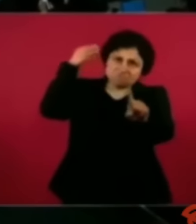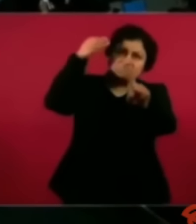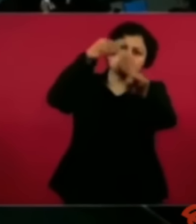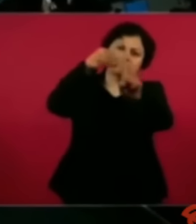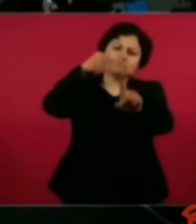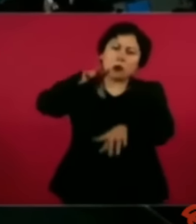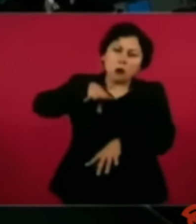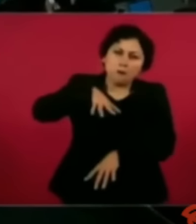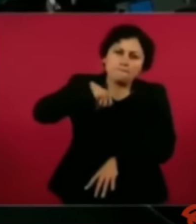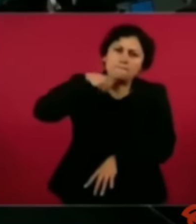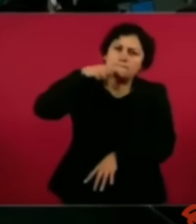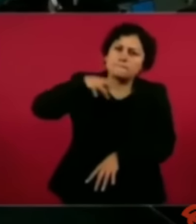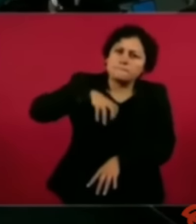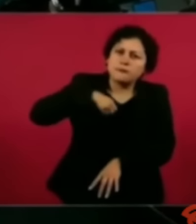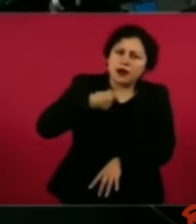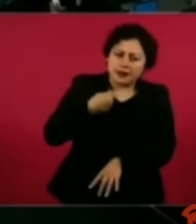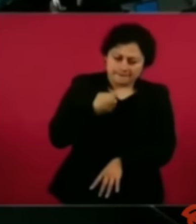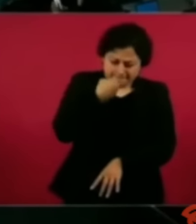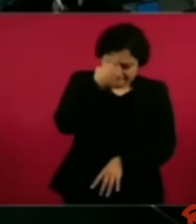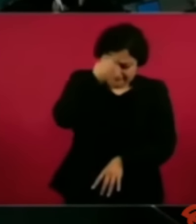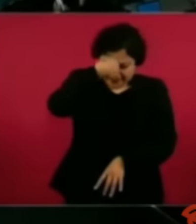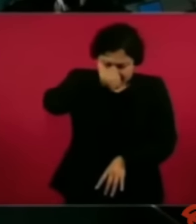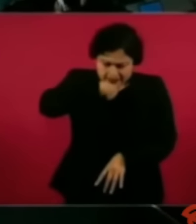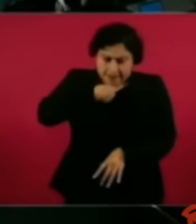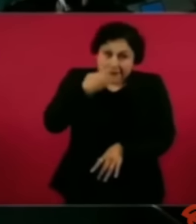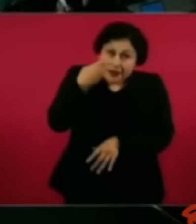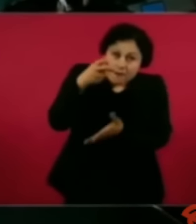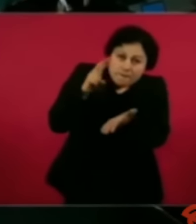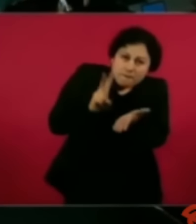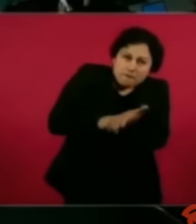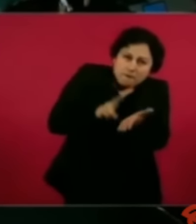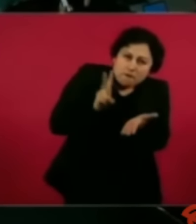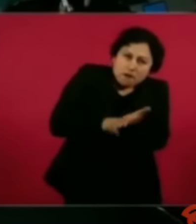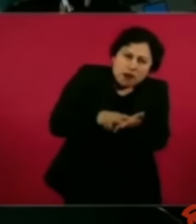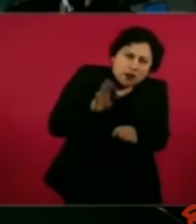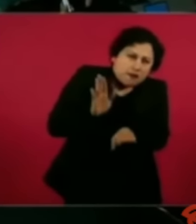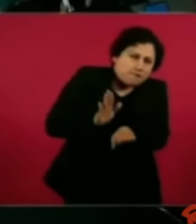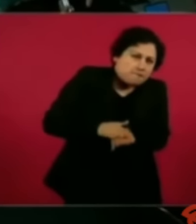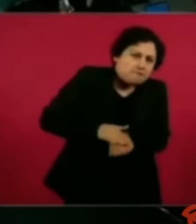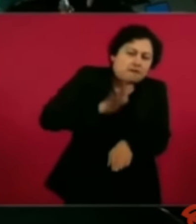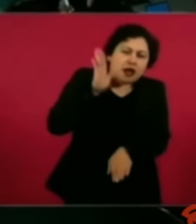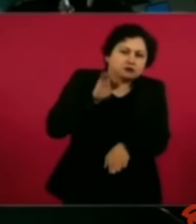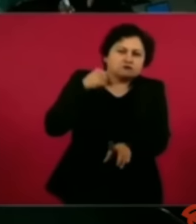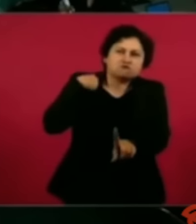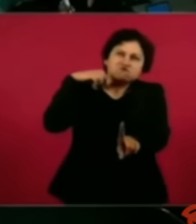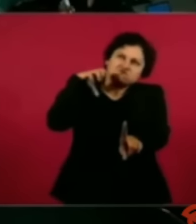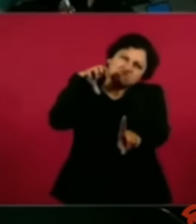estimo más importante en mi vida, la honestidad.